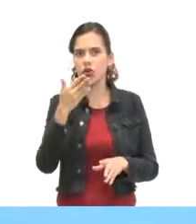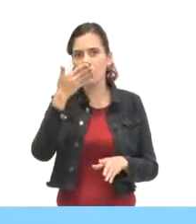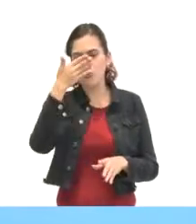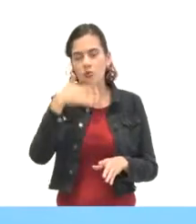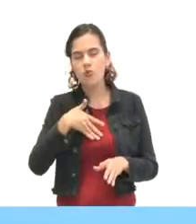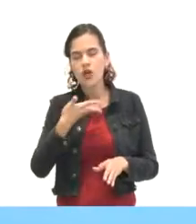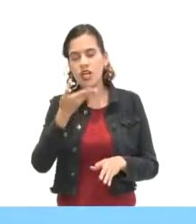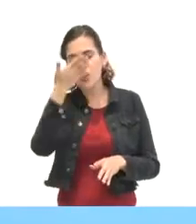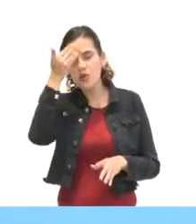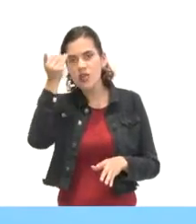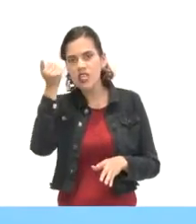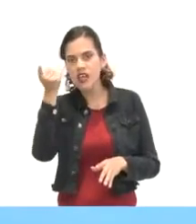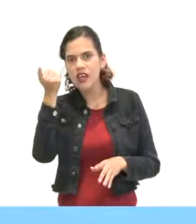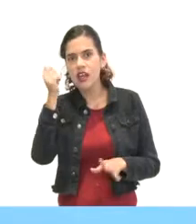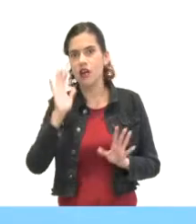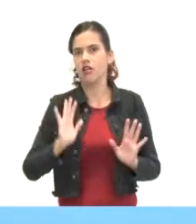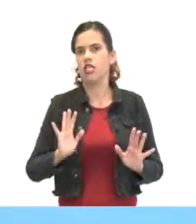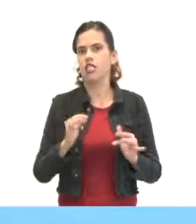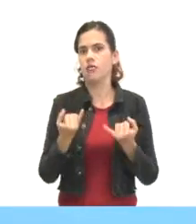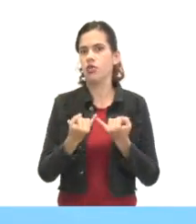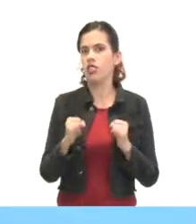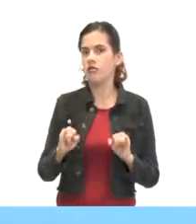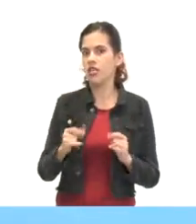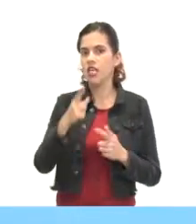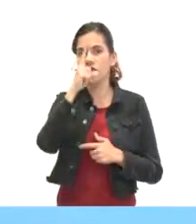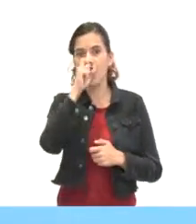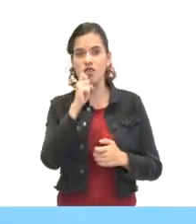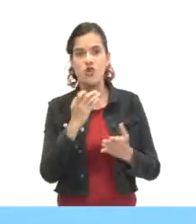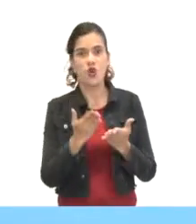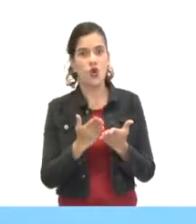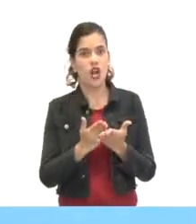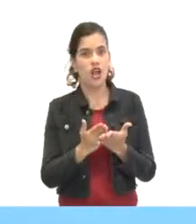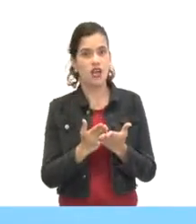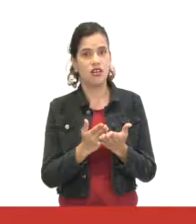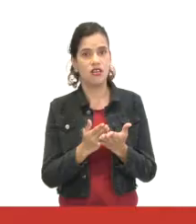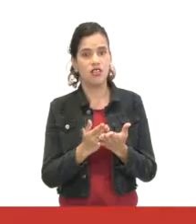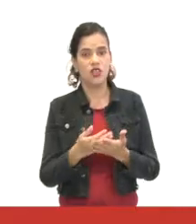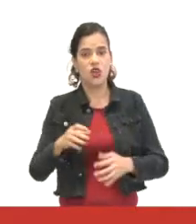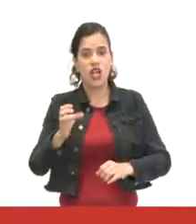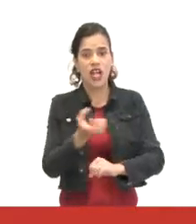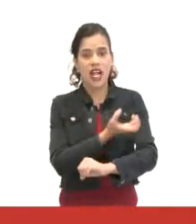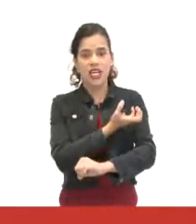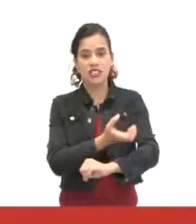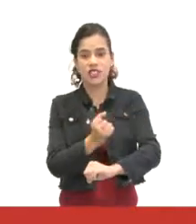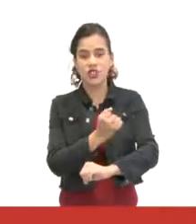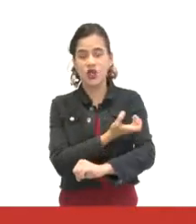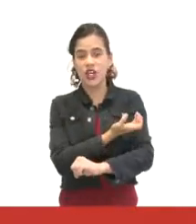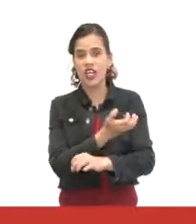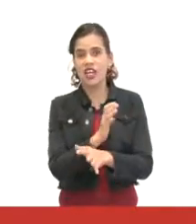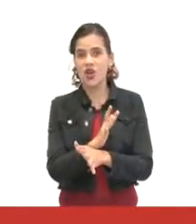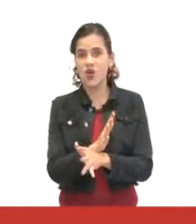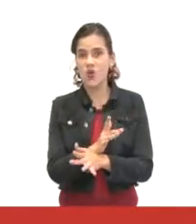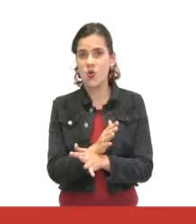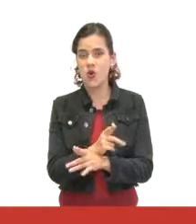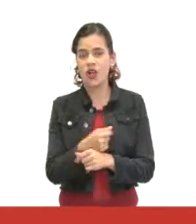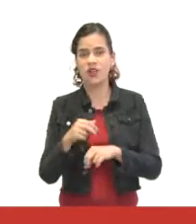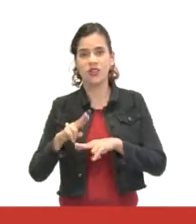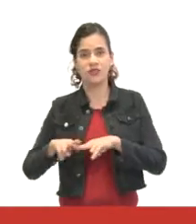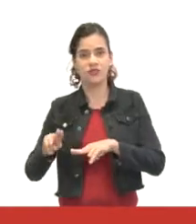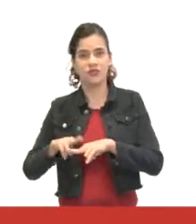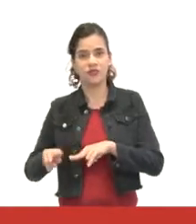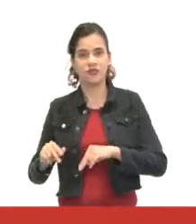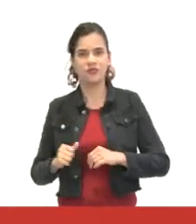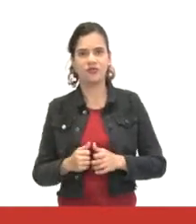por alto, aunque estemos terminando nuestro hermoso año escolar, que son canciones y juegos